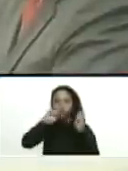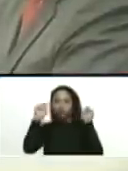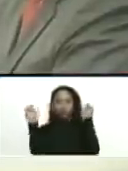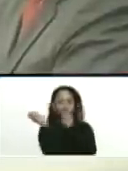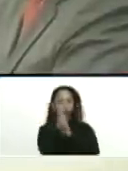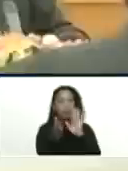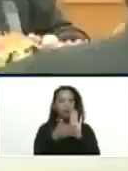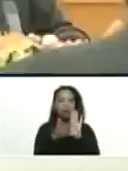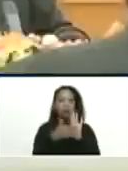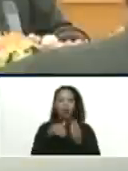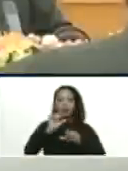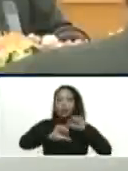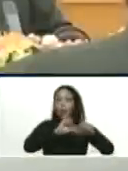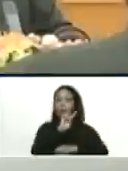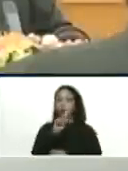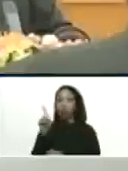XXI.